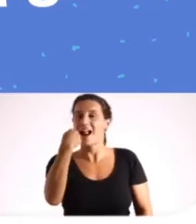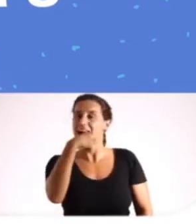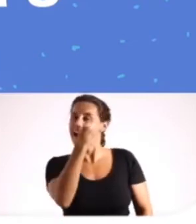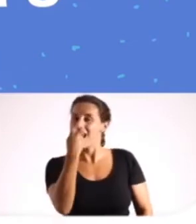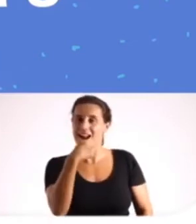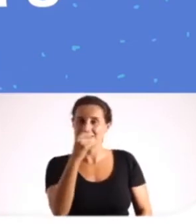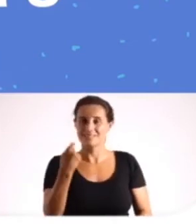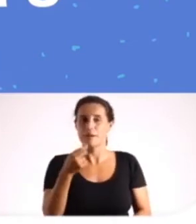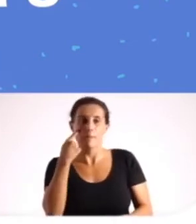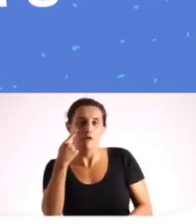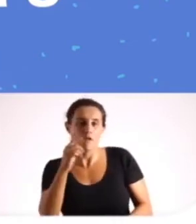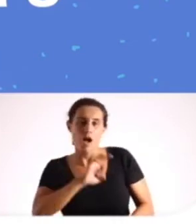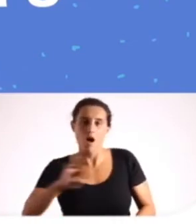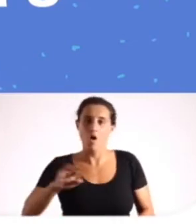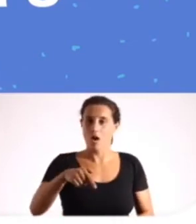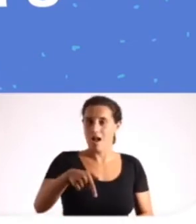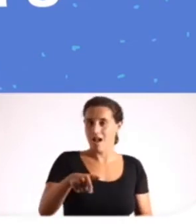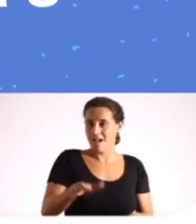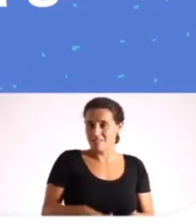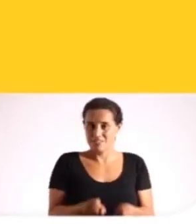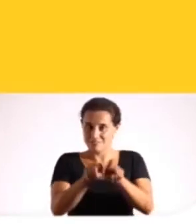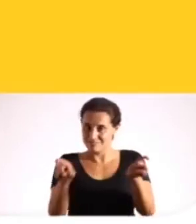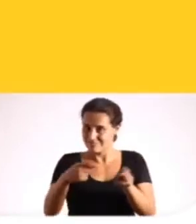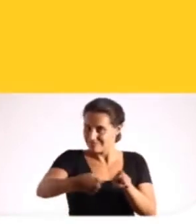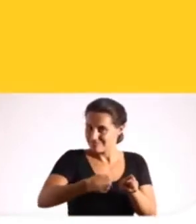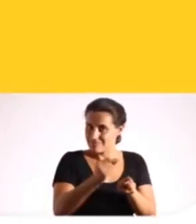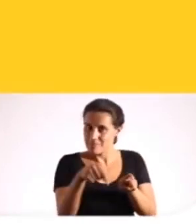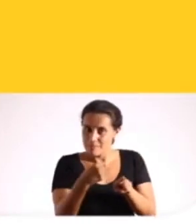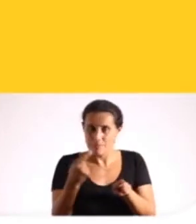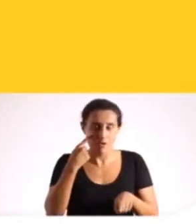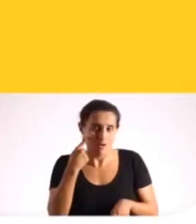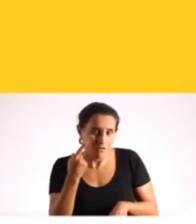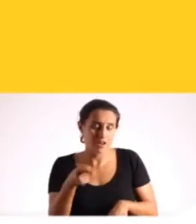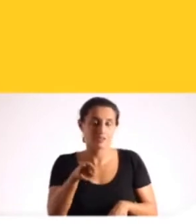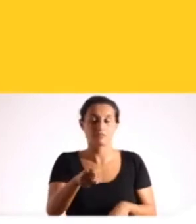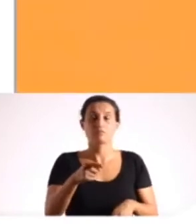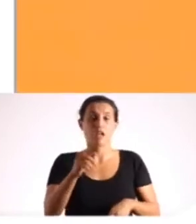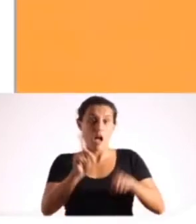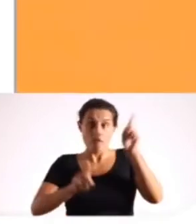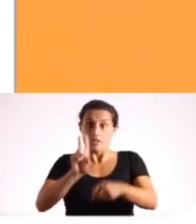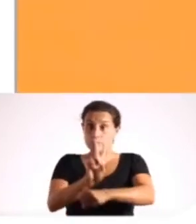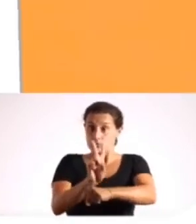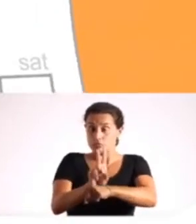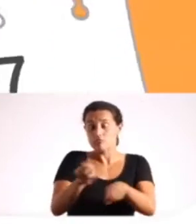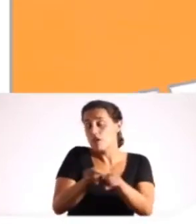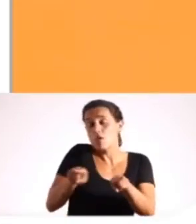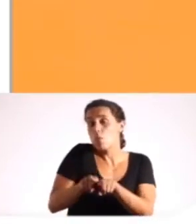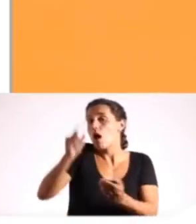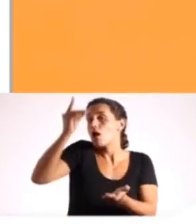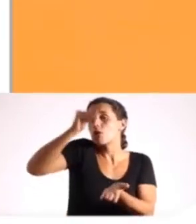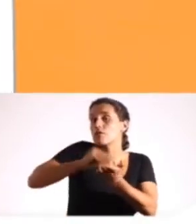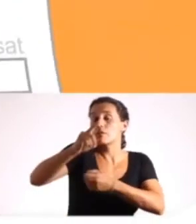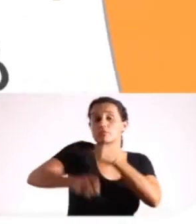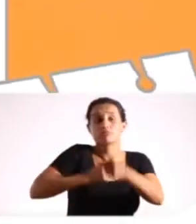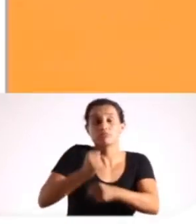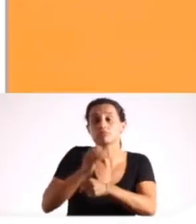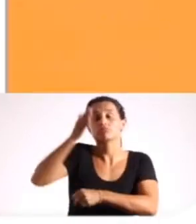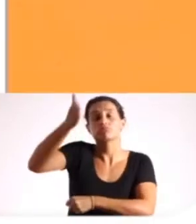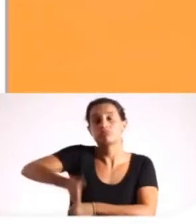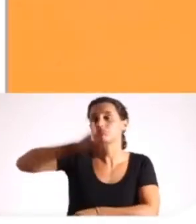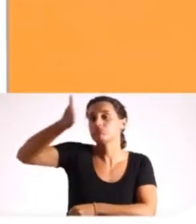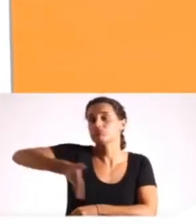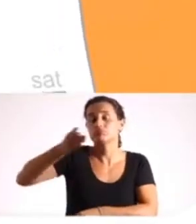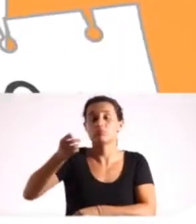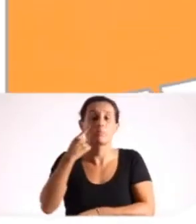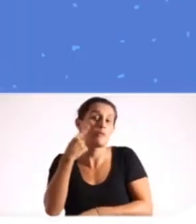utilizan un poco de saliva o de flujo. Incluso si usas protección, es una buena idea hacerte pruebas de ITS por lo menos una vez al